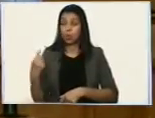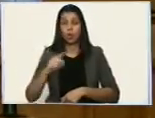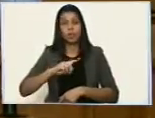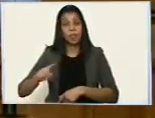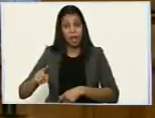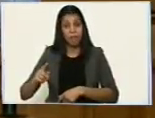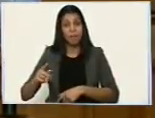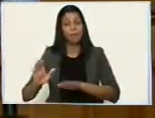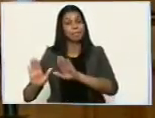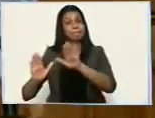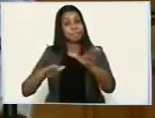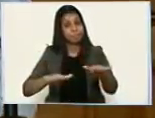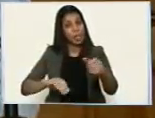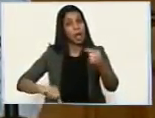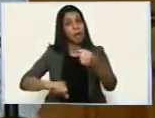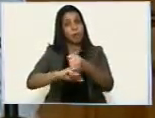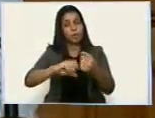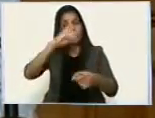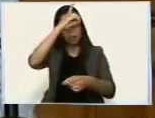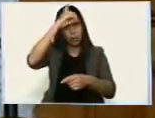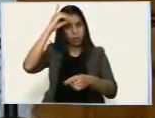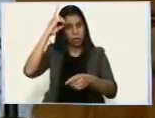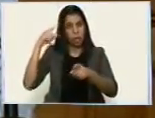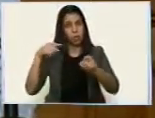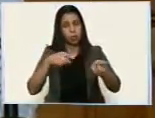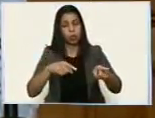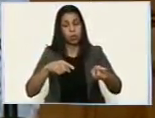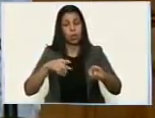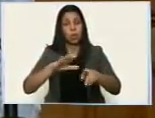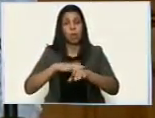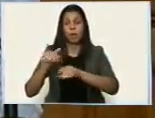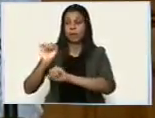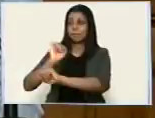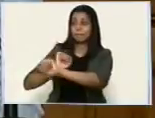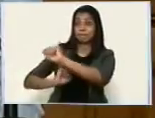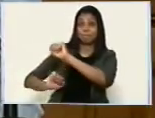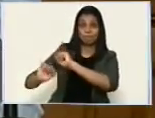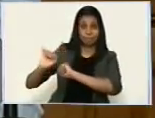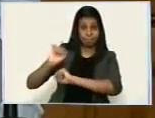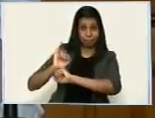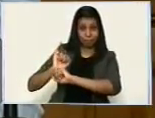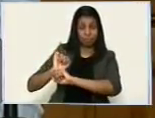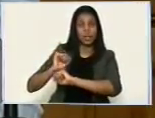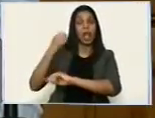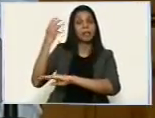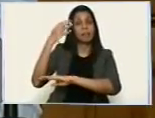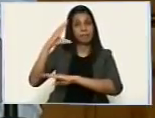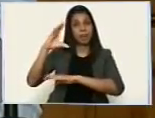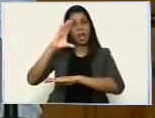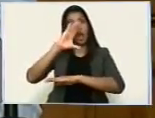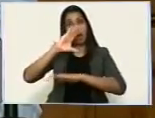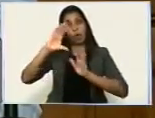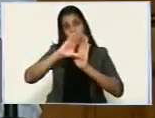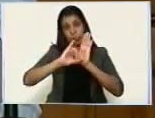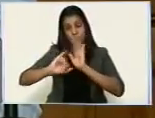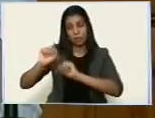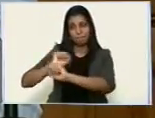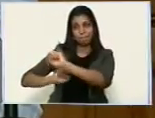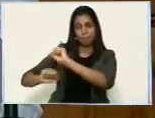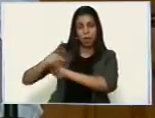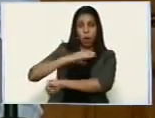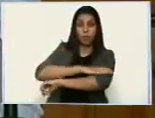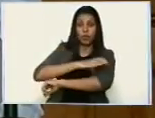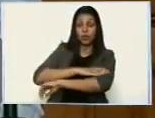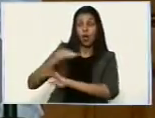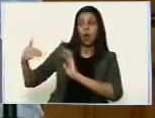camarada Diosdado en esa ofensiva popular que tiene que desarrollar la Asamblea Nacional Constituyente. Ahí